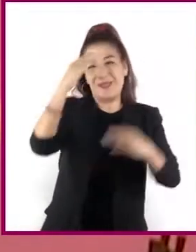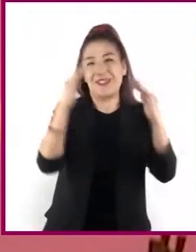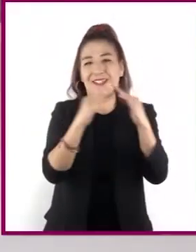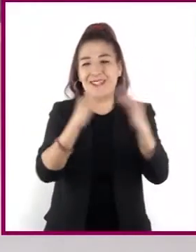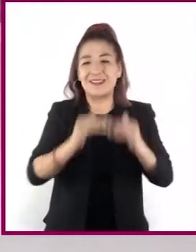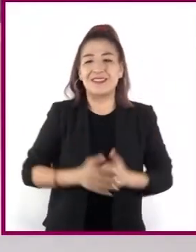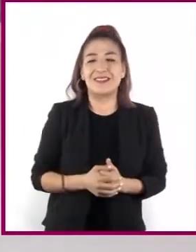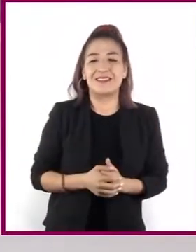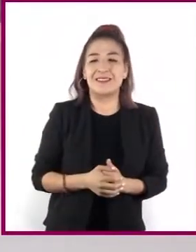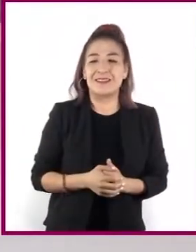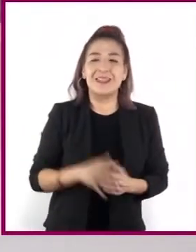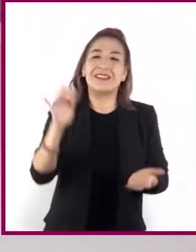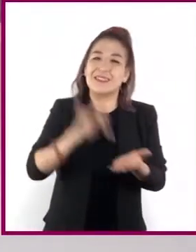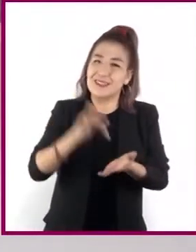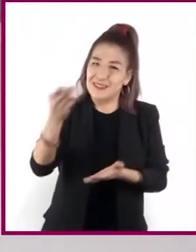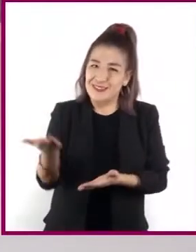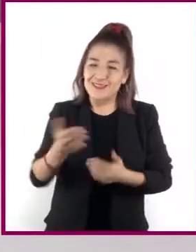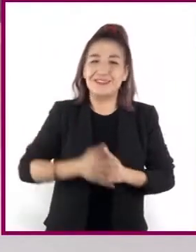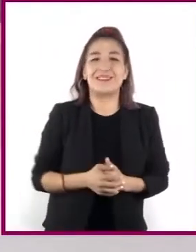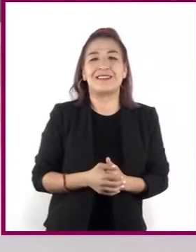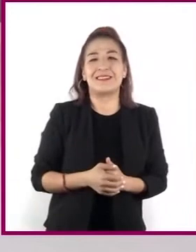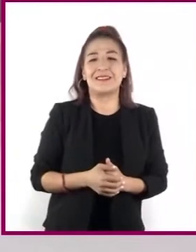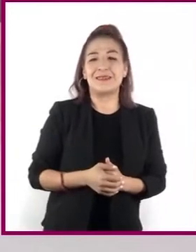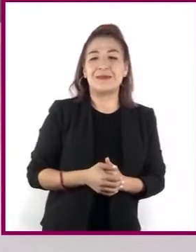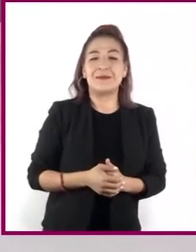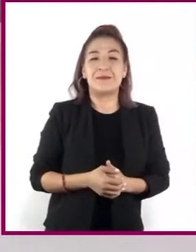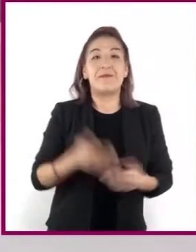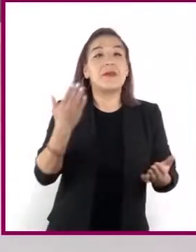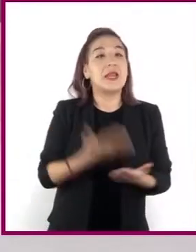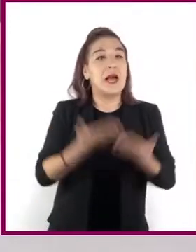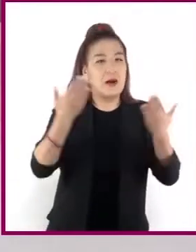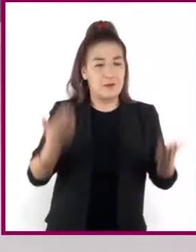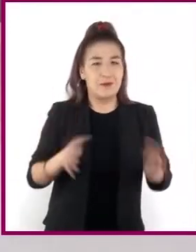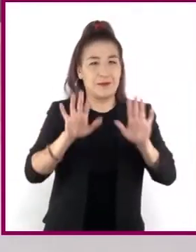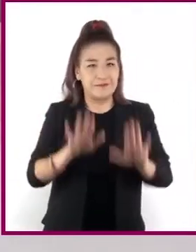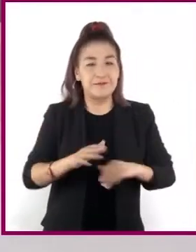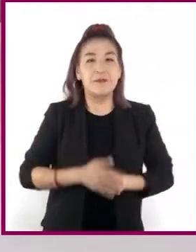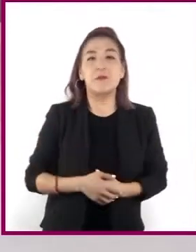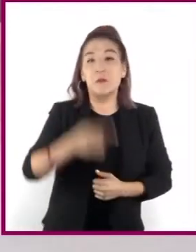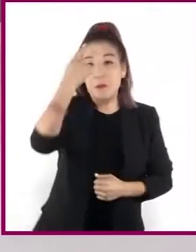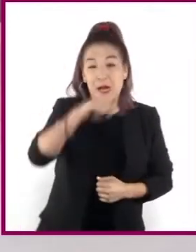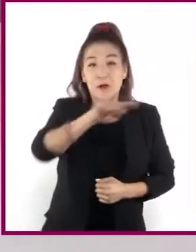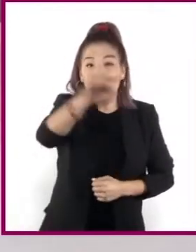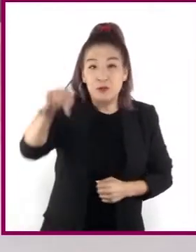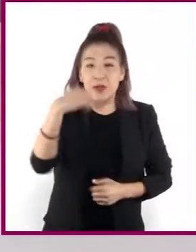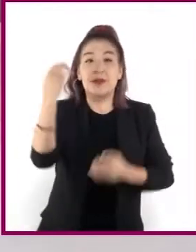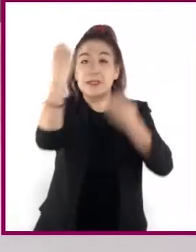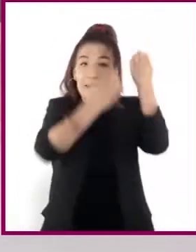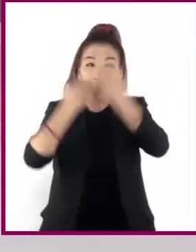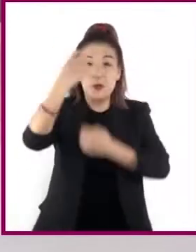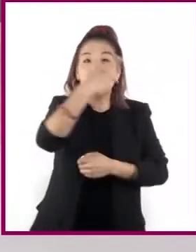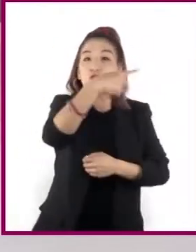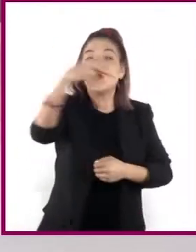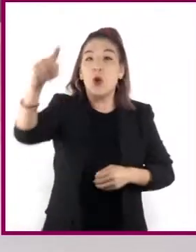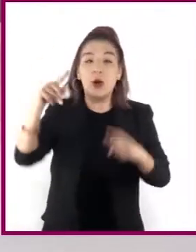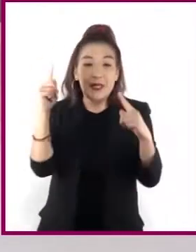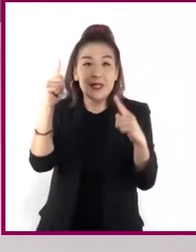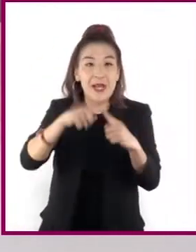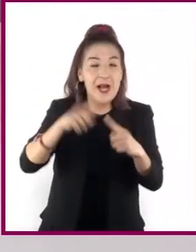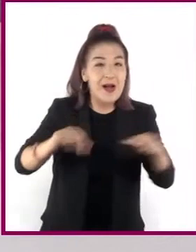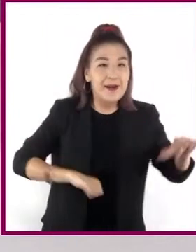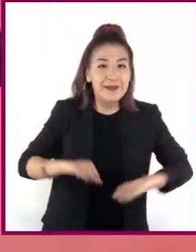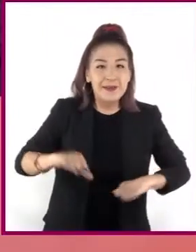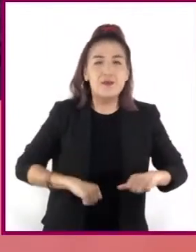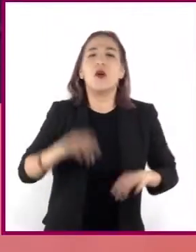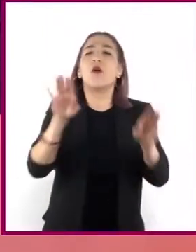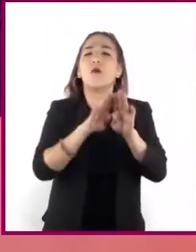Casa. Gracias, Elena. Ahora bien, para evaluar su trabajo pueden utilizar algún instrumento de